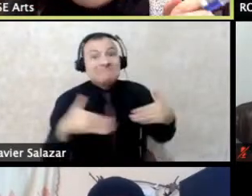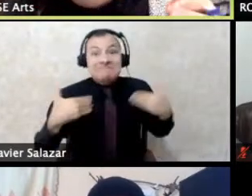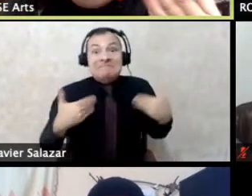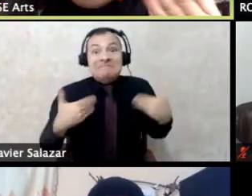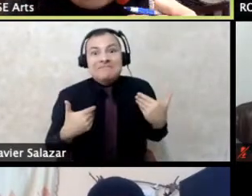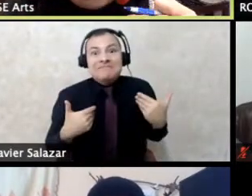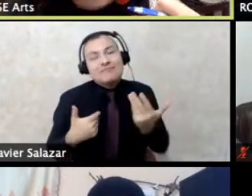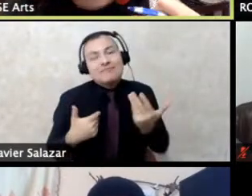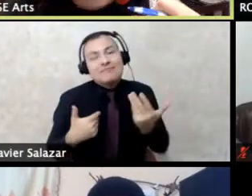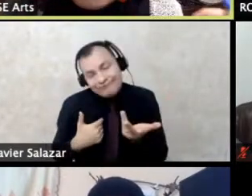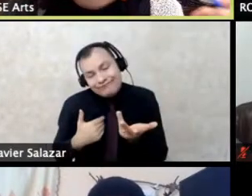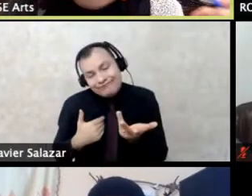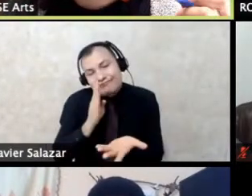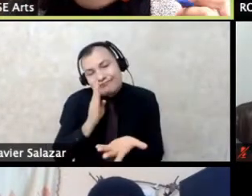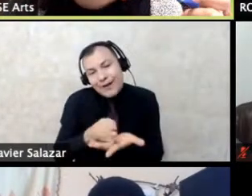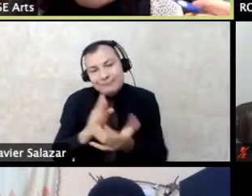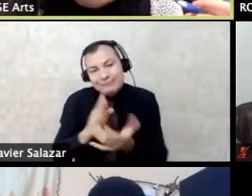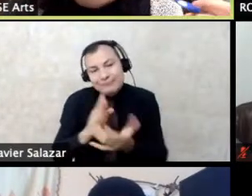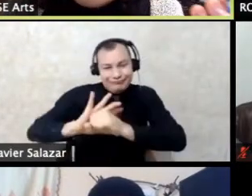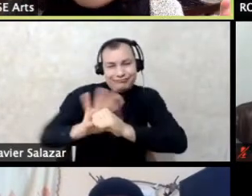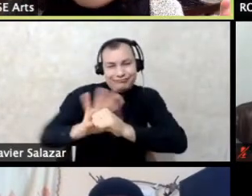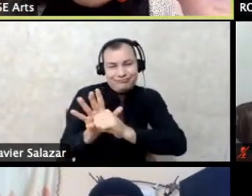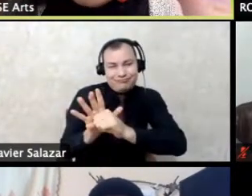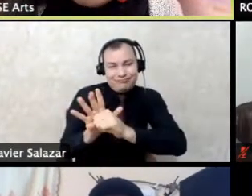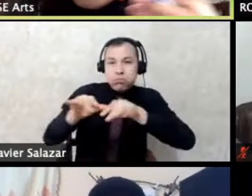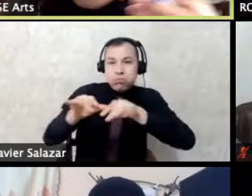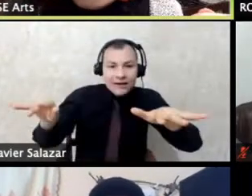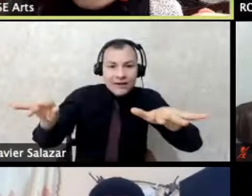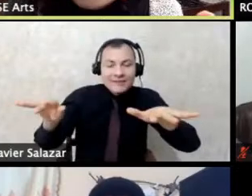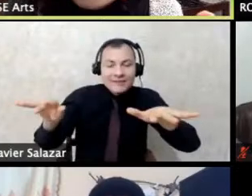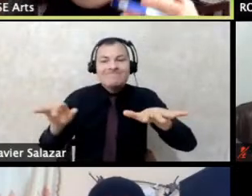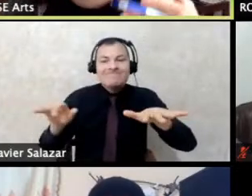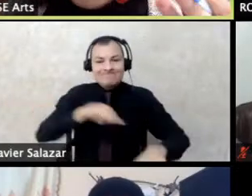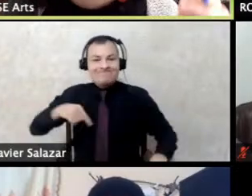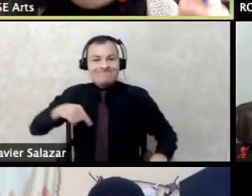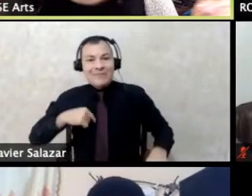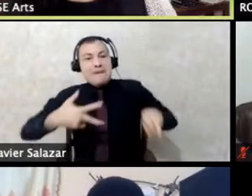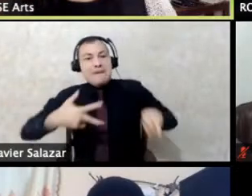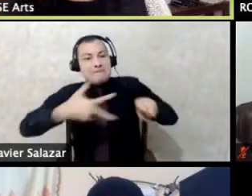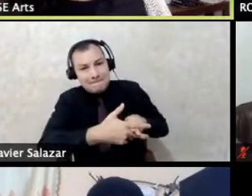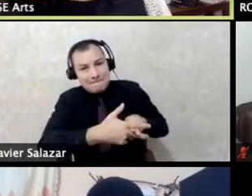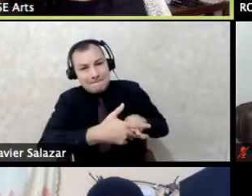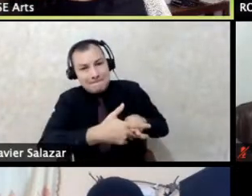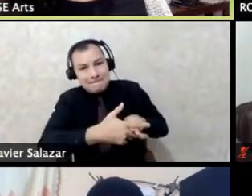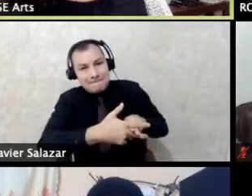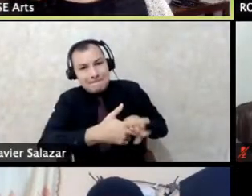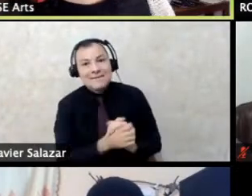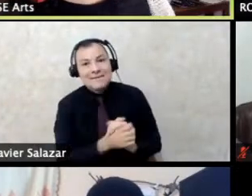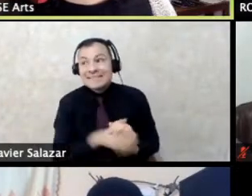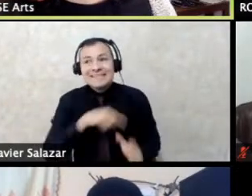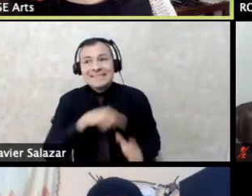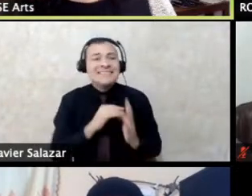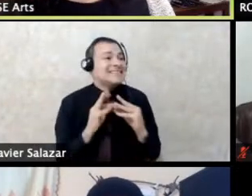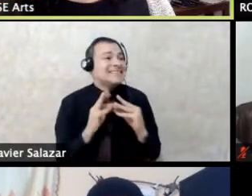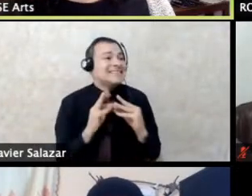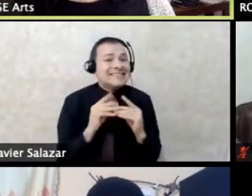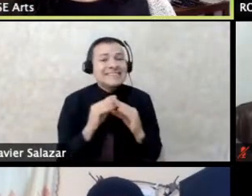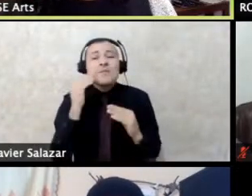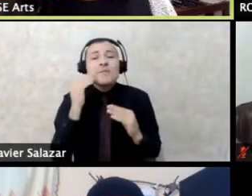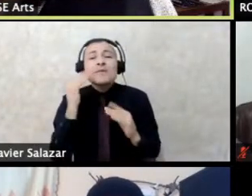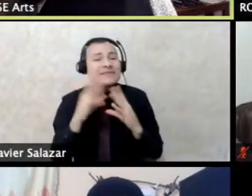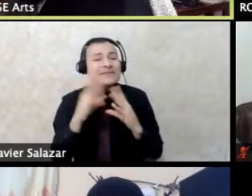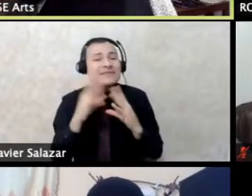poder regresar más temprano que tarde. Esperadamente podemos empezar de nuevo el próximo año.